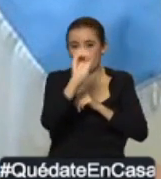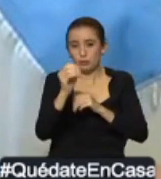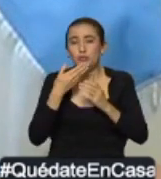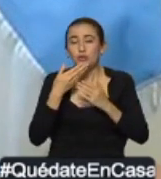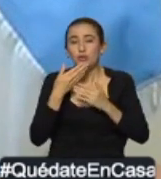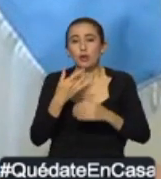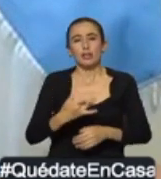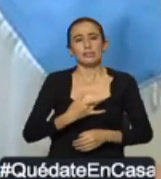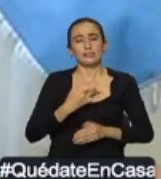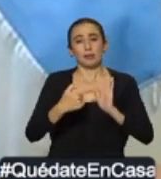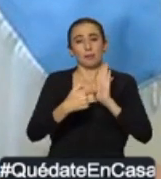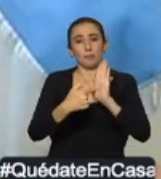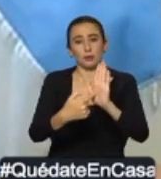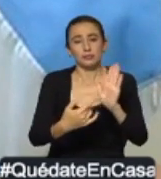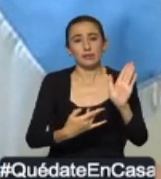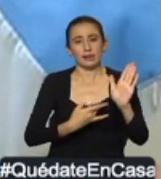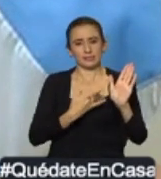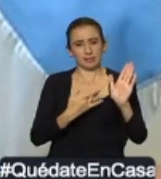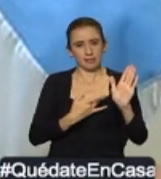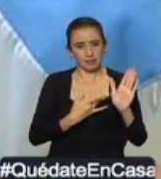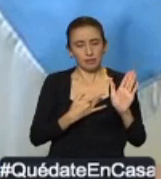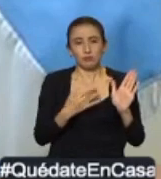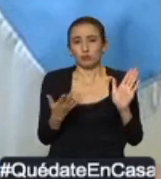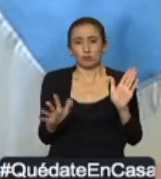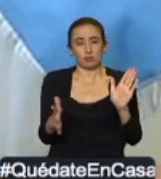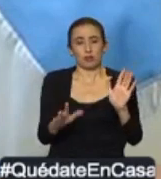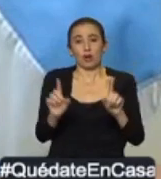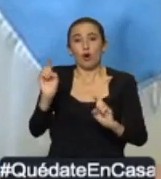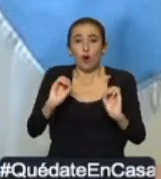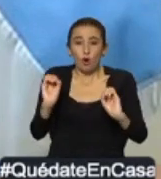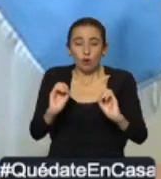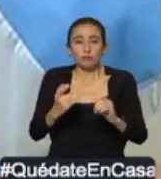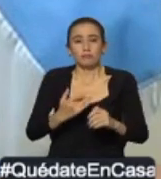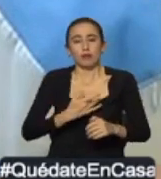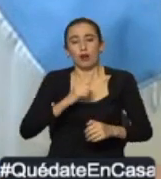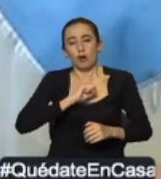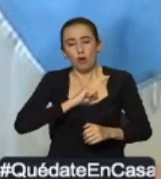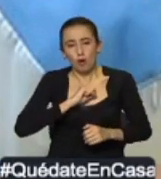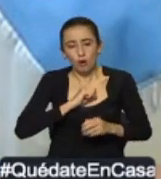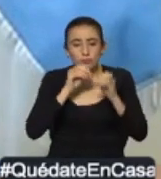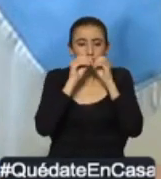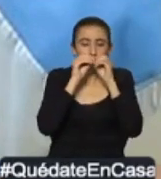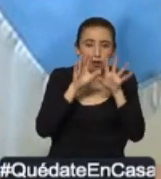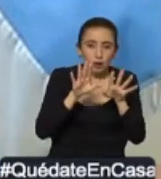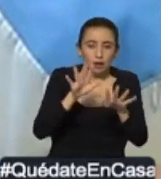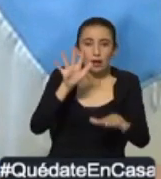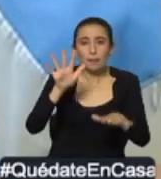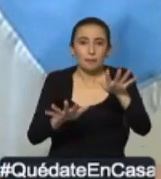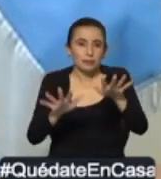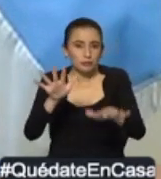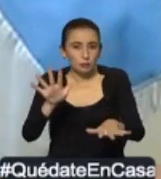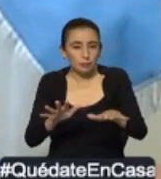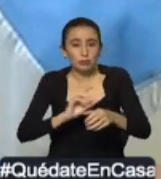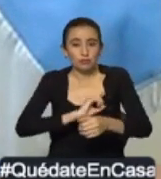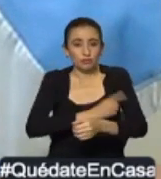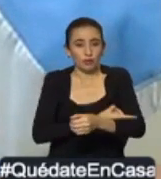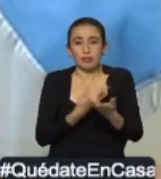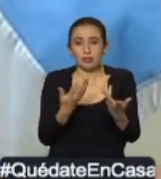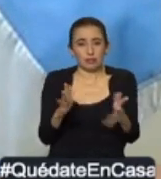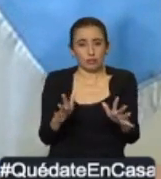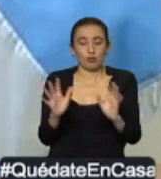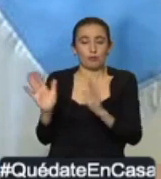asintomáticos o sintomáticos leves en estas personas el propio sistema inmunológico